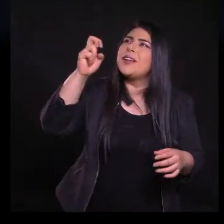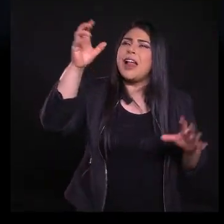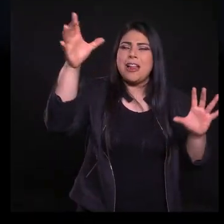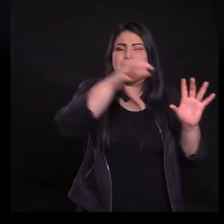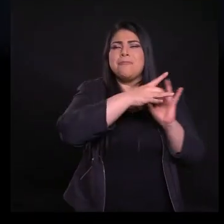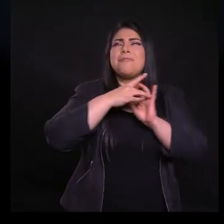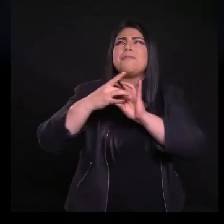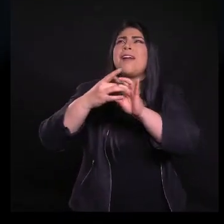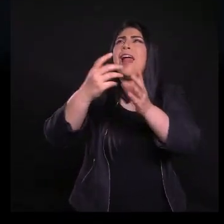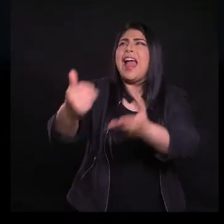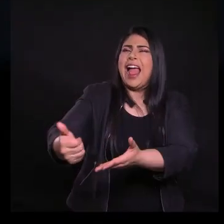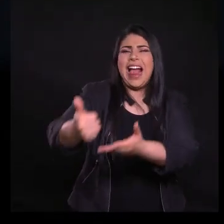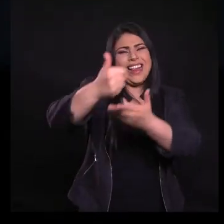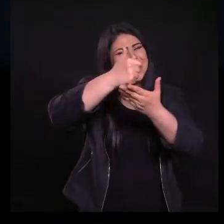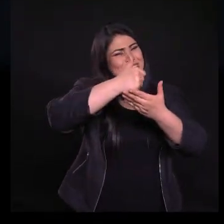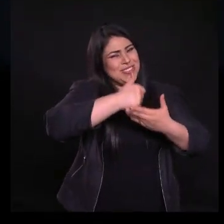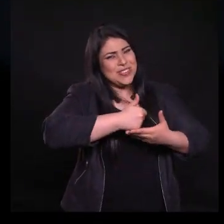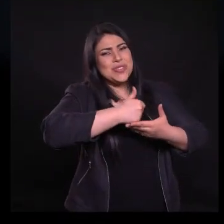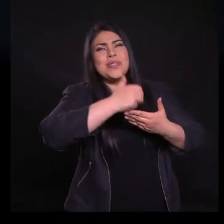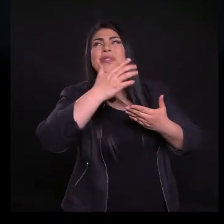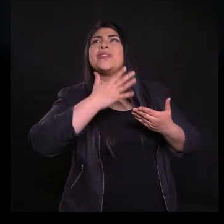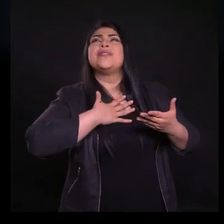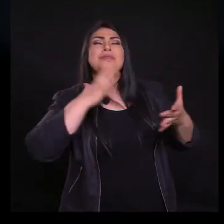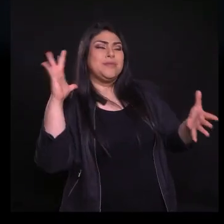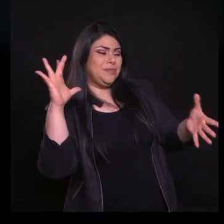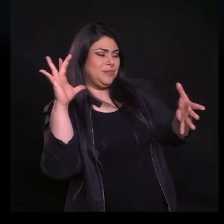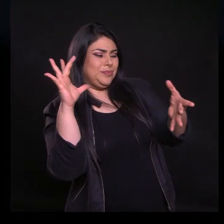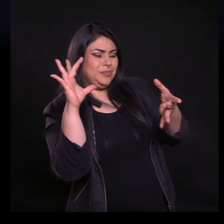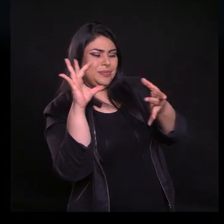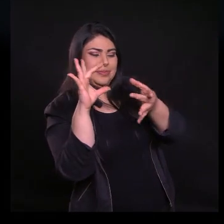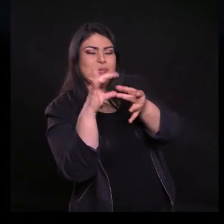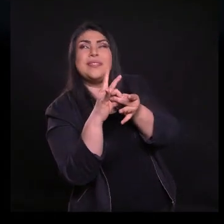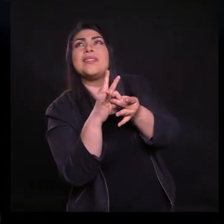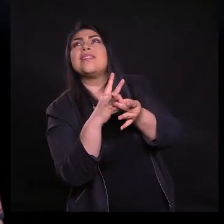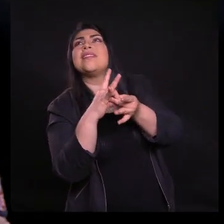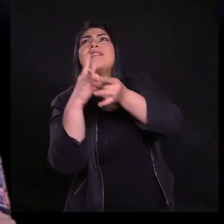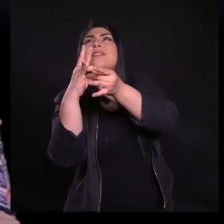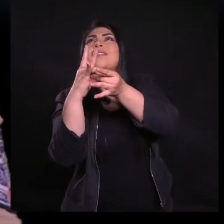favor mío el que me conecta con el padre